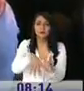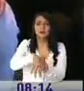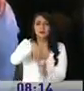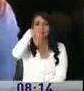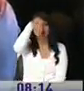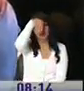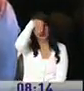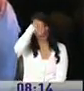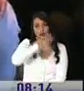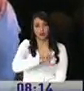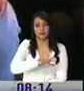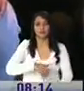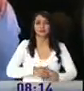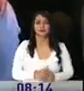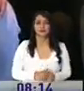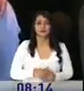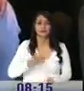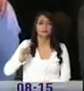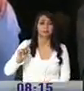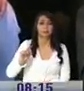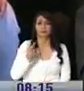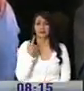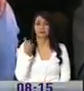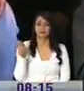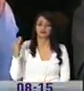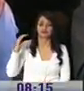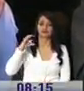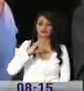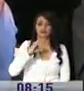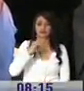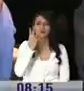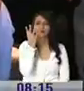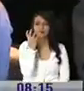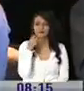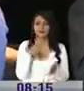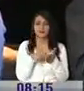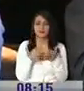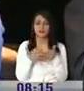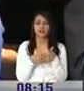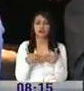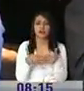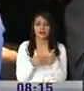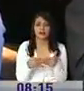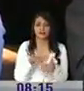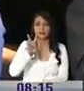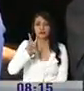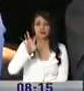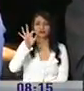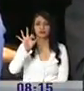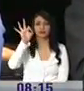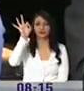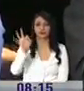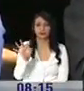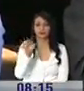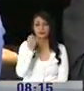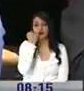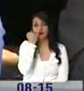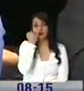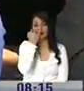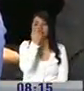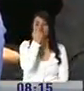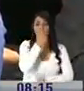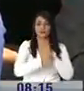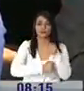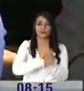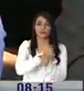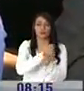emprendimientos el primer crédito es el capital semilla de 15,000 al 2% de interés con 2 años de Gracia con